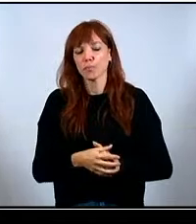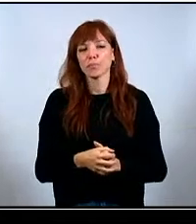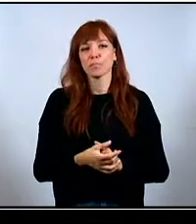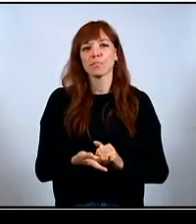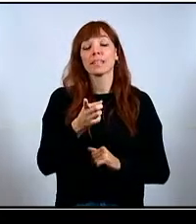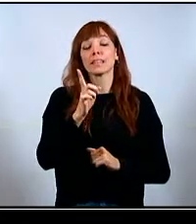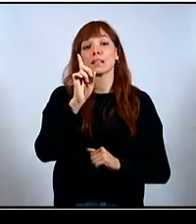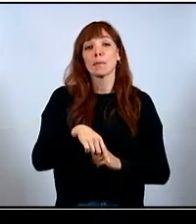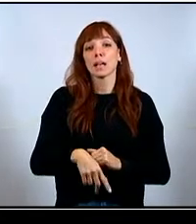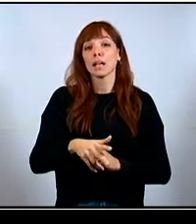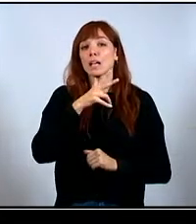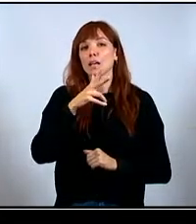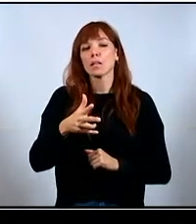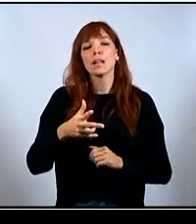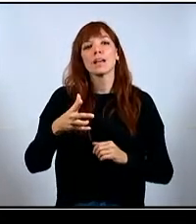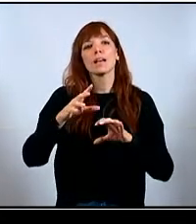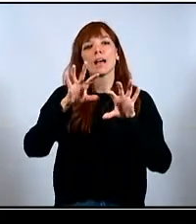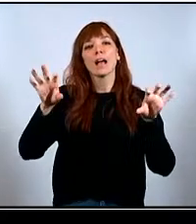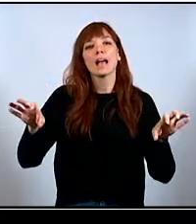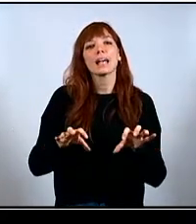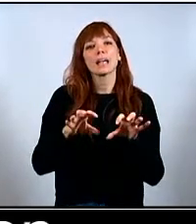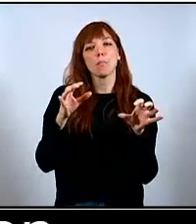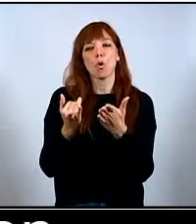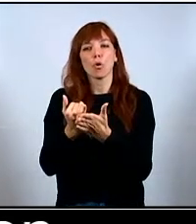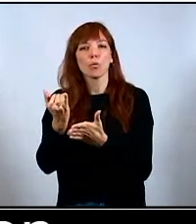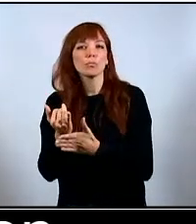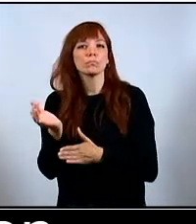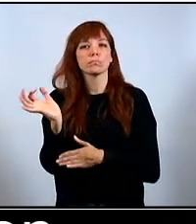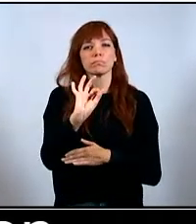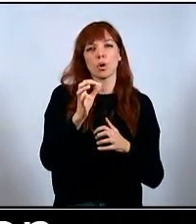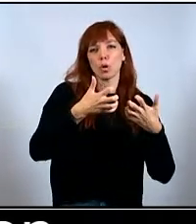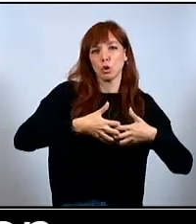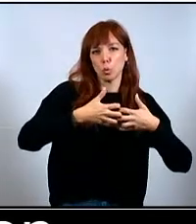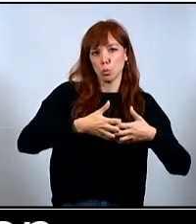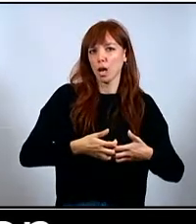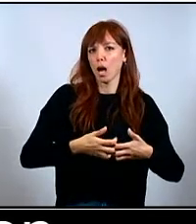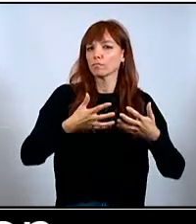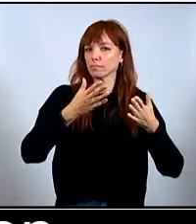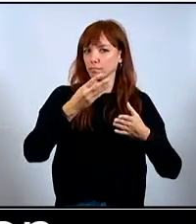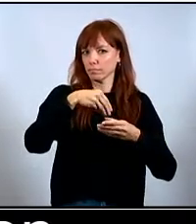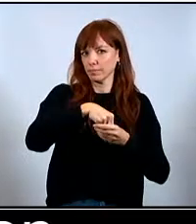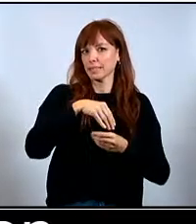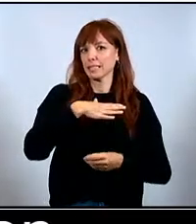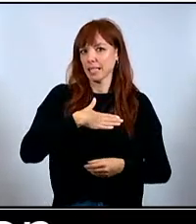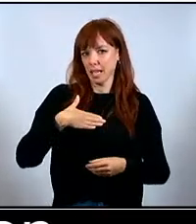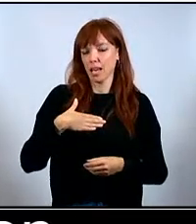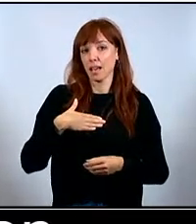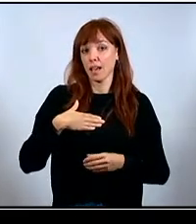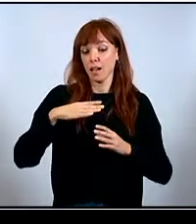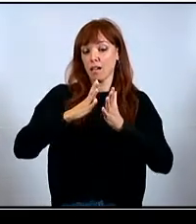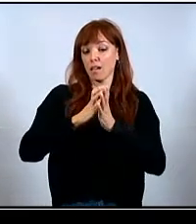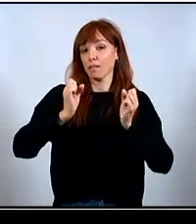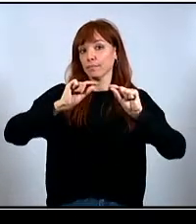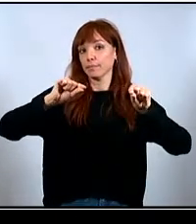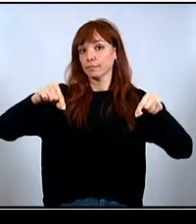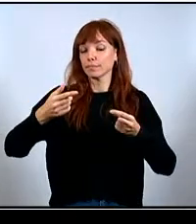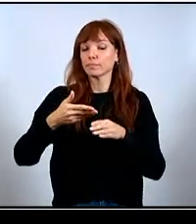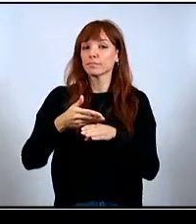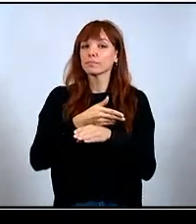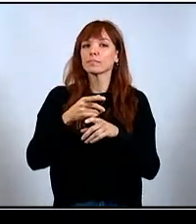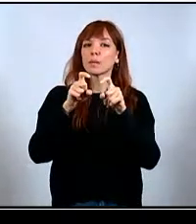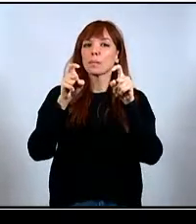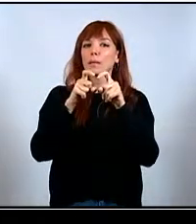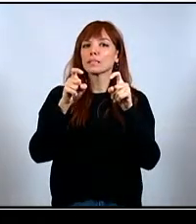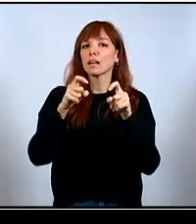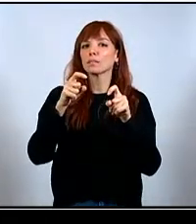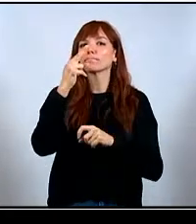con hidrógeno en equipos industriales y agrícolas. Para este convenio, la empresa se compromete en el